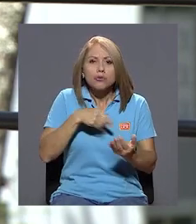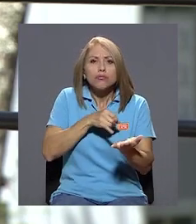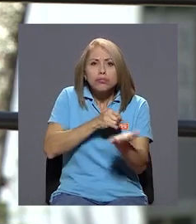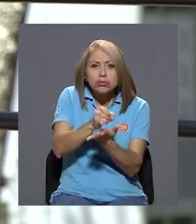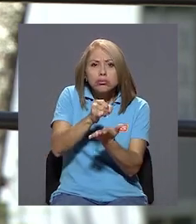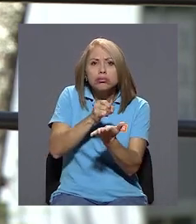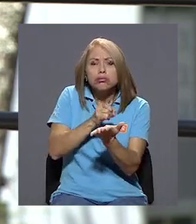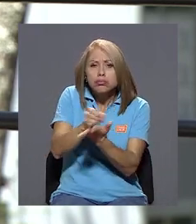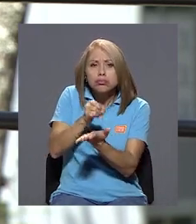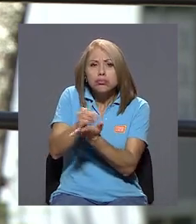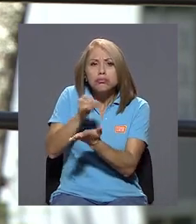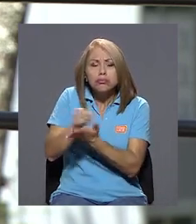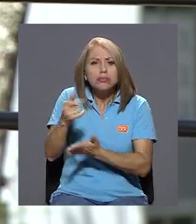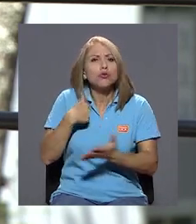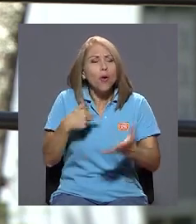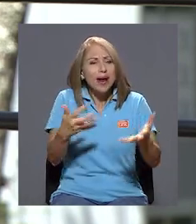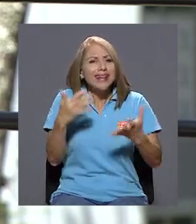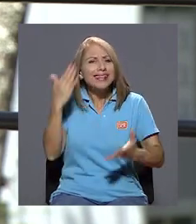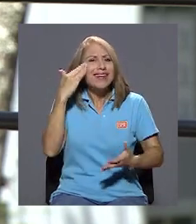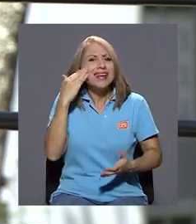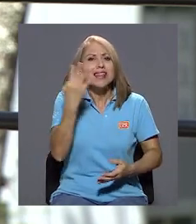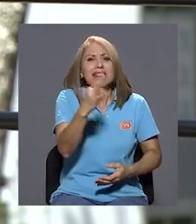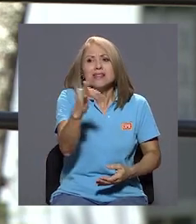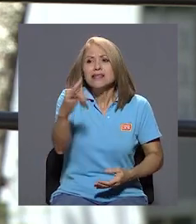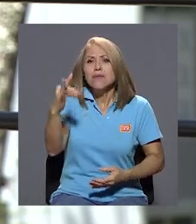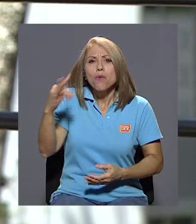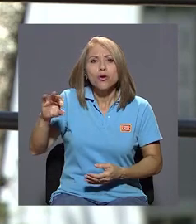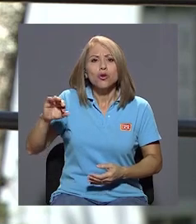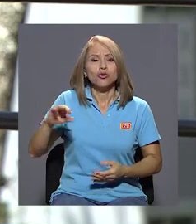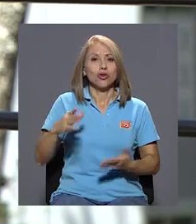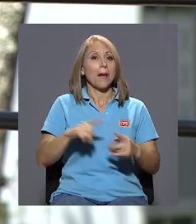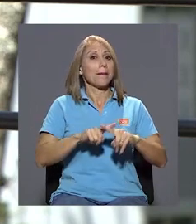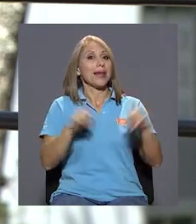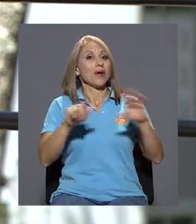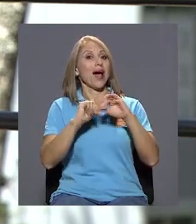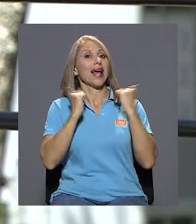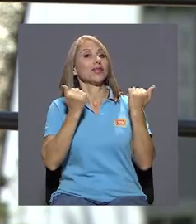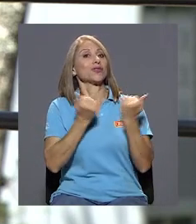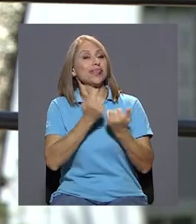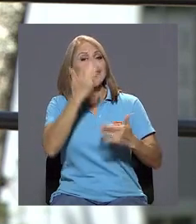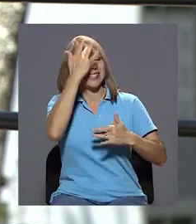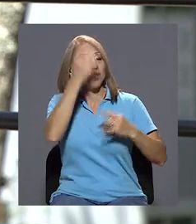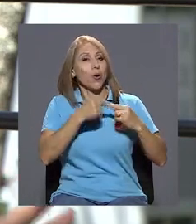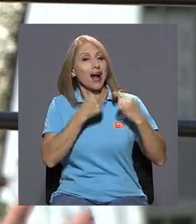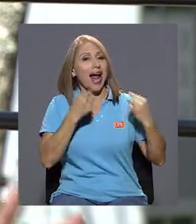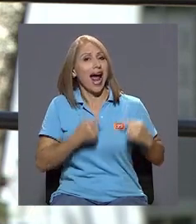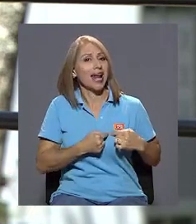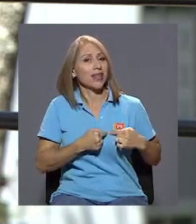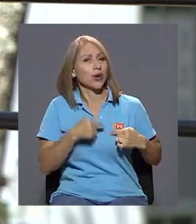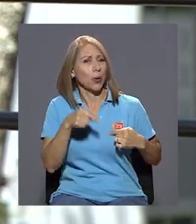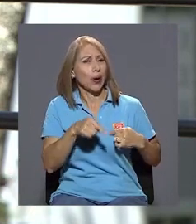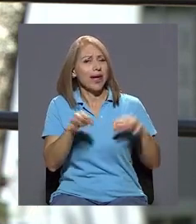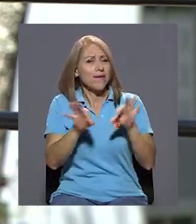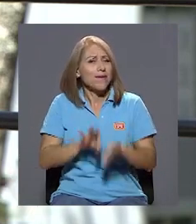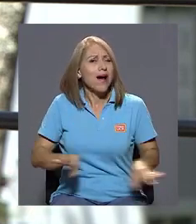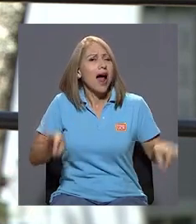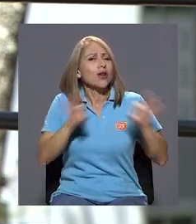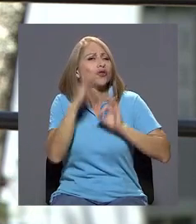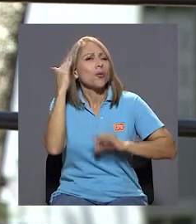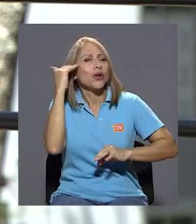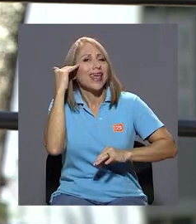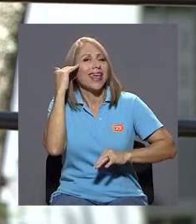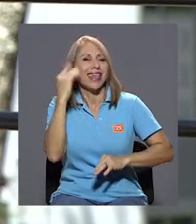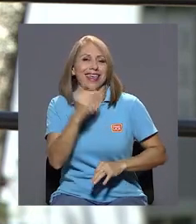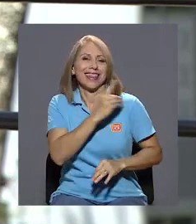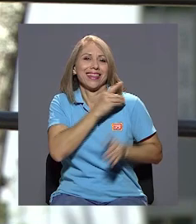investigar, ¿verdad? Yo quería saber testimonios. Entonces, ¿qué es lo valioso de Azocardio? Como nos dice, digamos, por ejemplo, la directora del Hospital